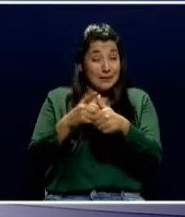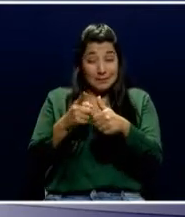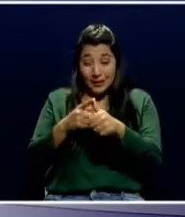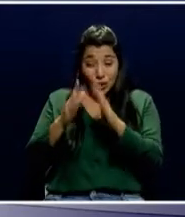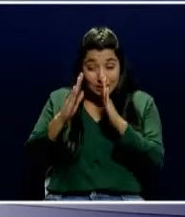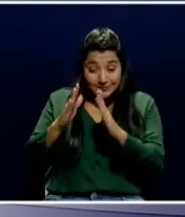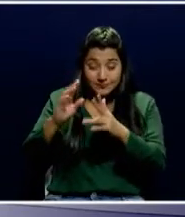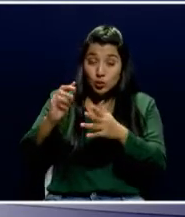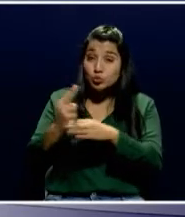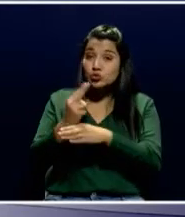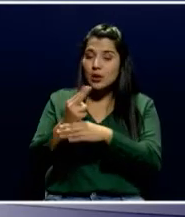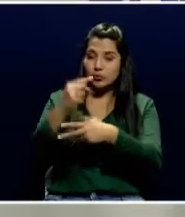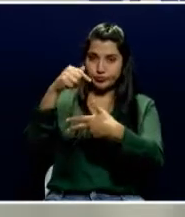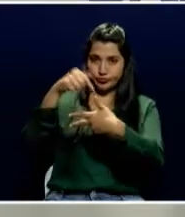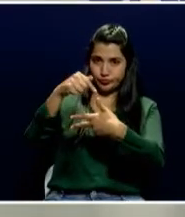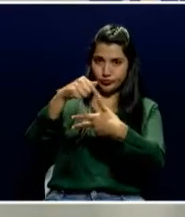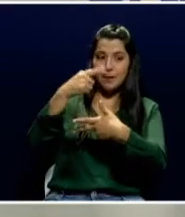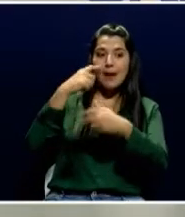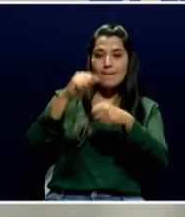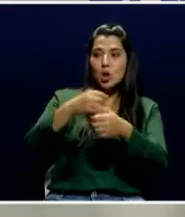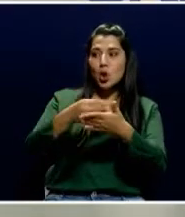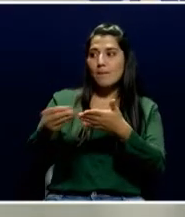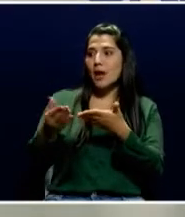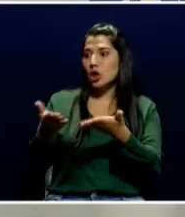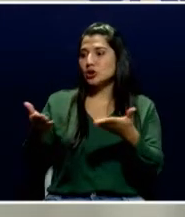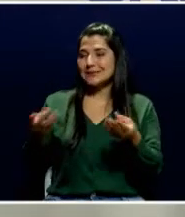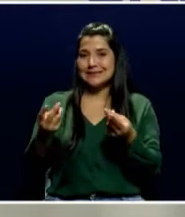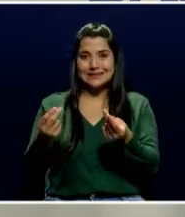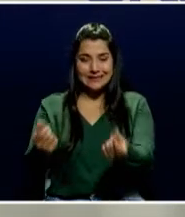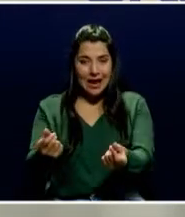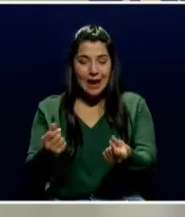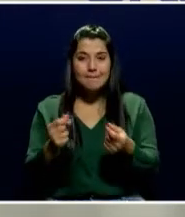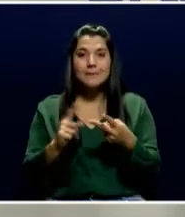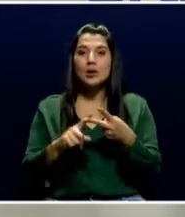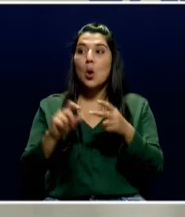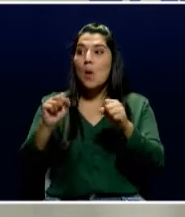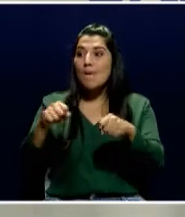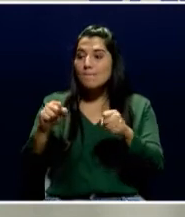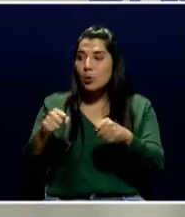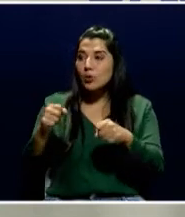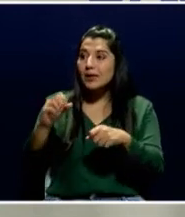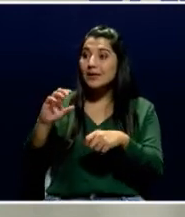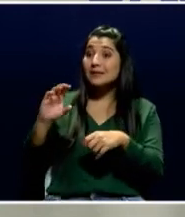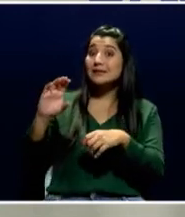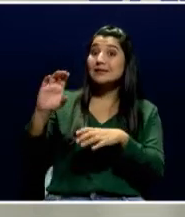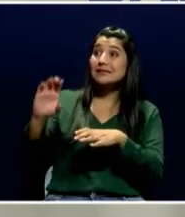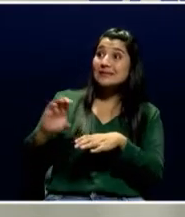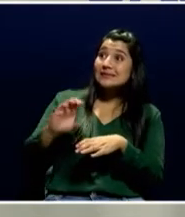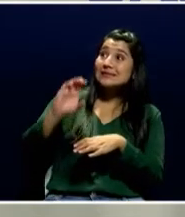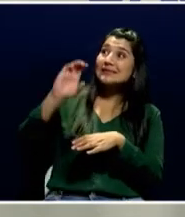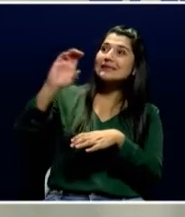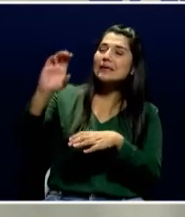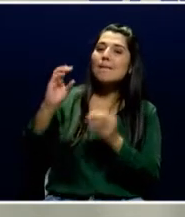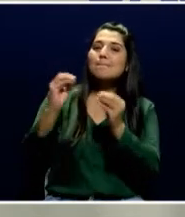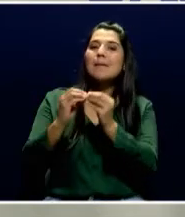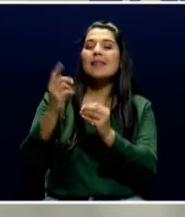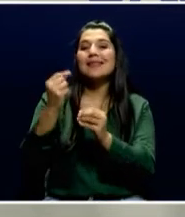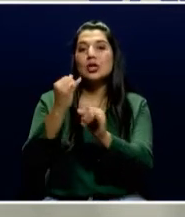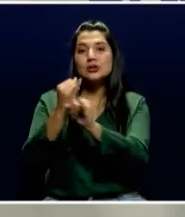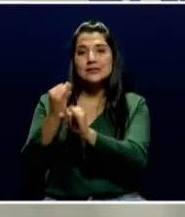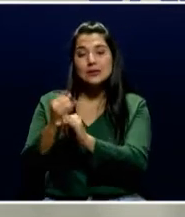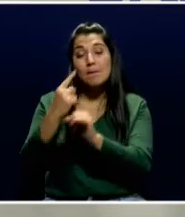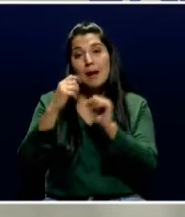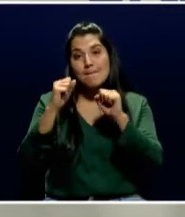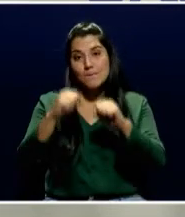particular, hacer adquisiciones rápidas, redoblar los recursos que las instituciones requieren para poder desarrollar